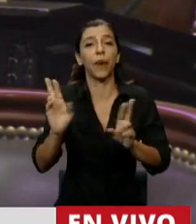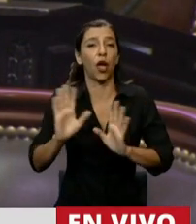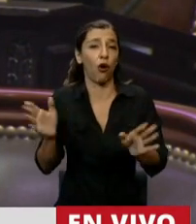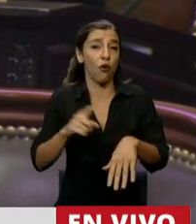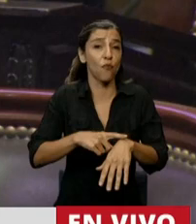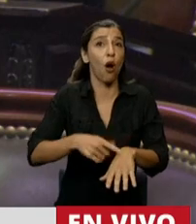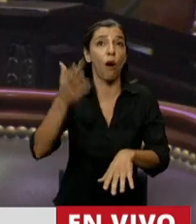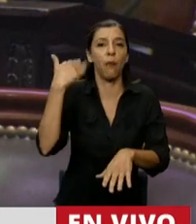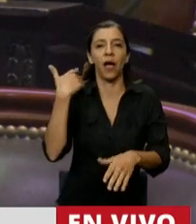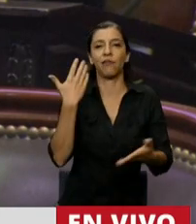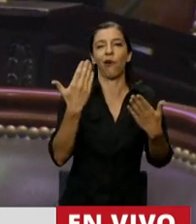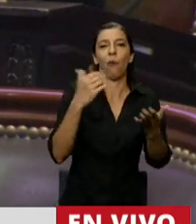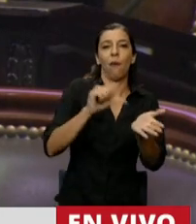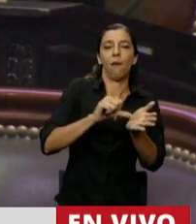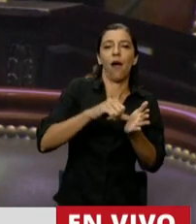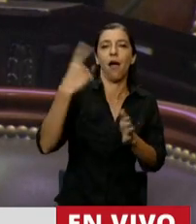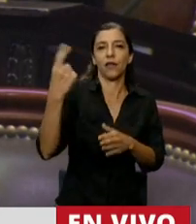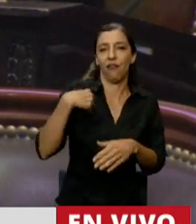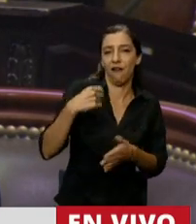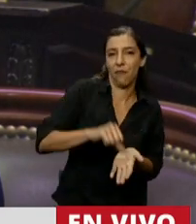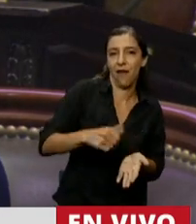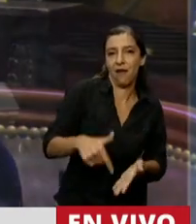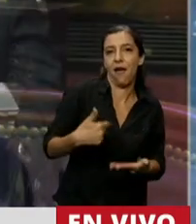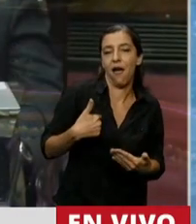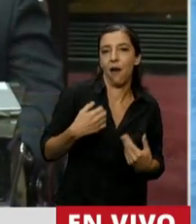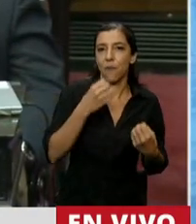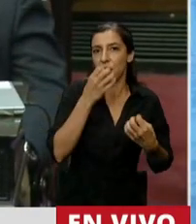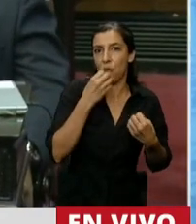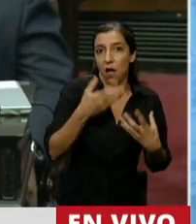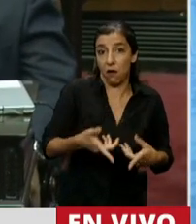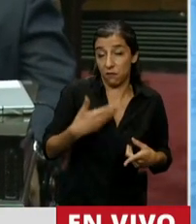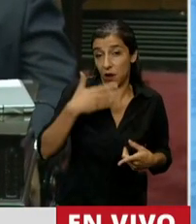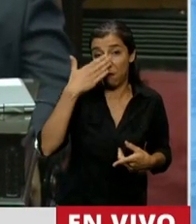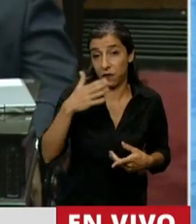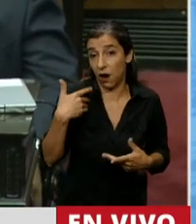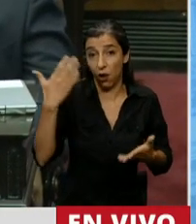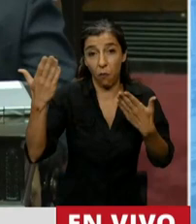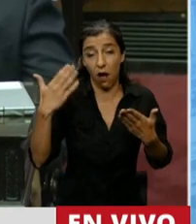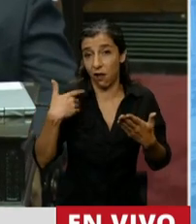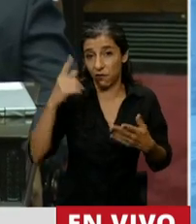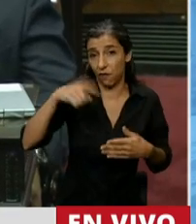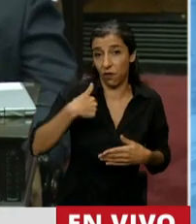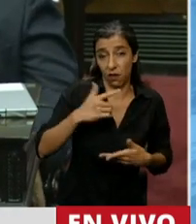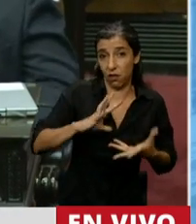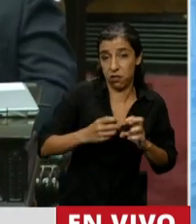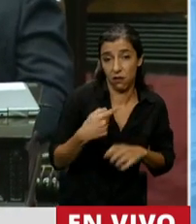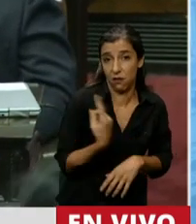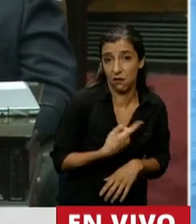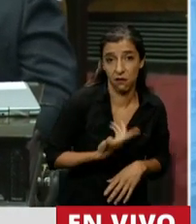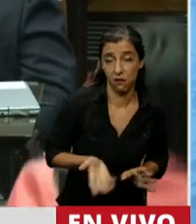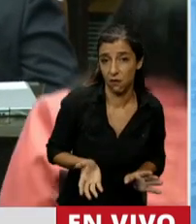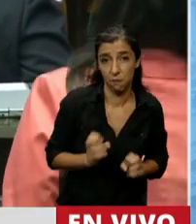países, comparaciones que a la larga fueron contraproducentes. Se construyó un